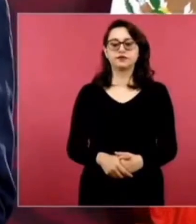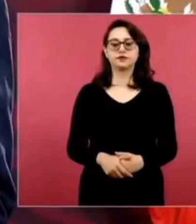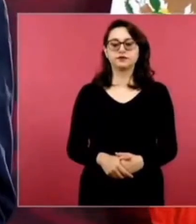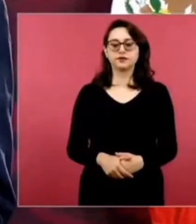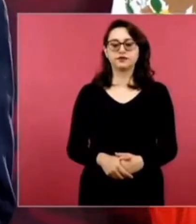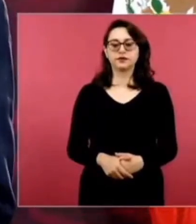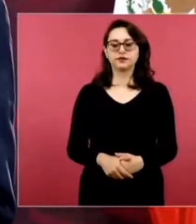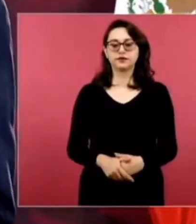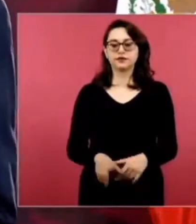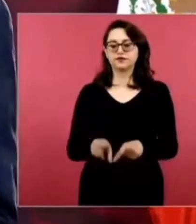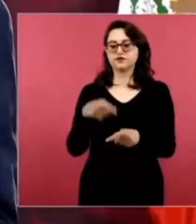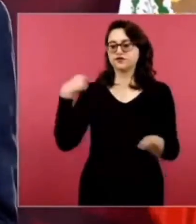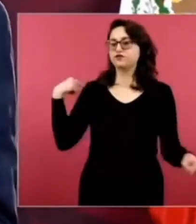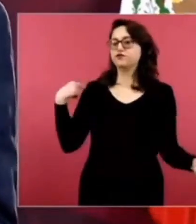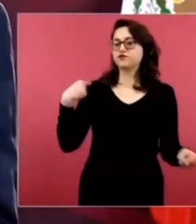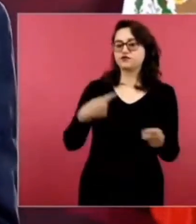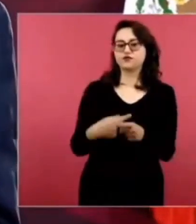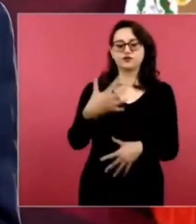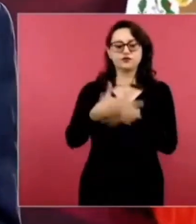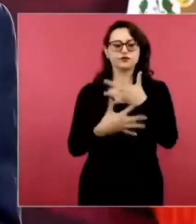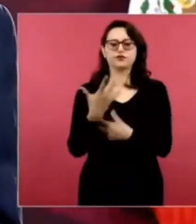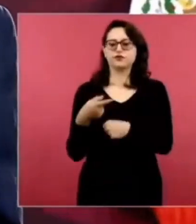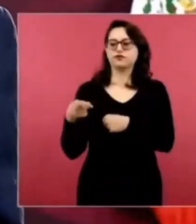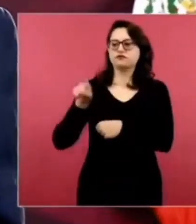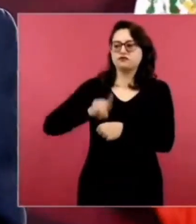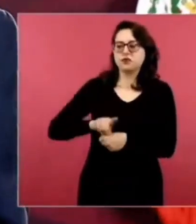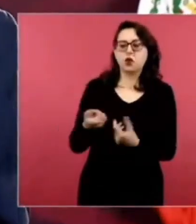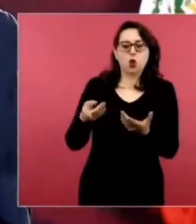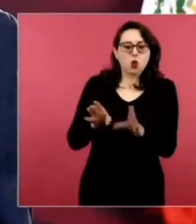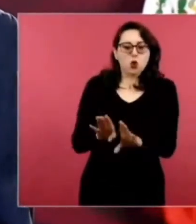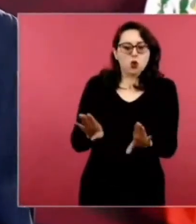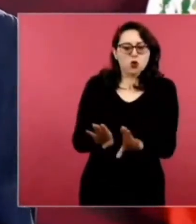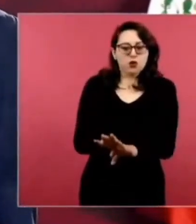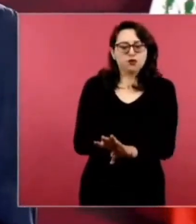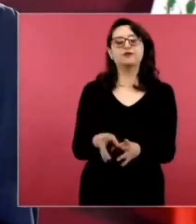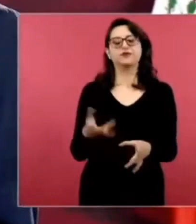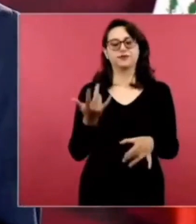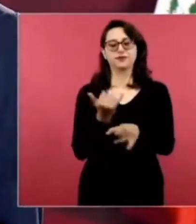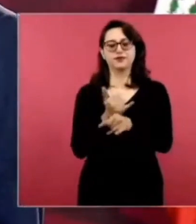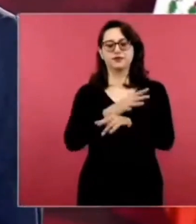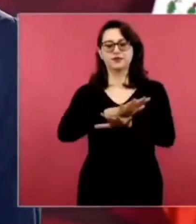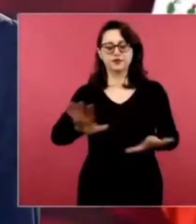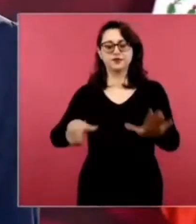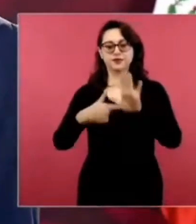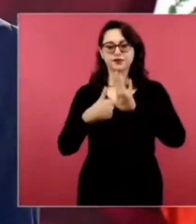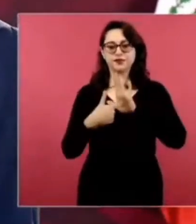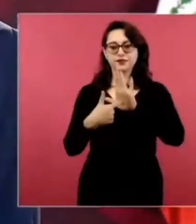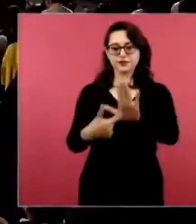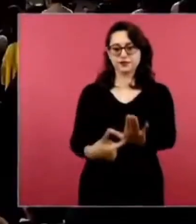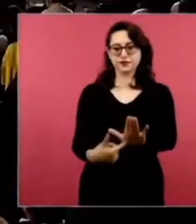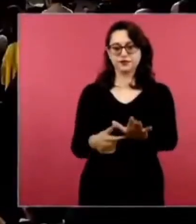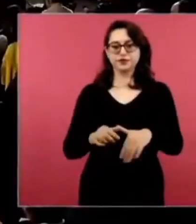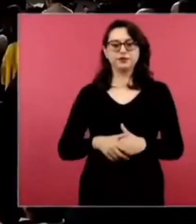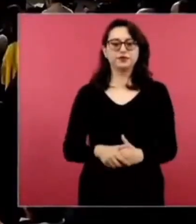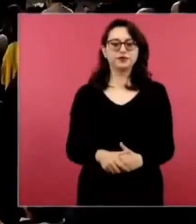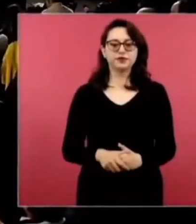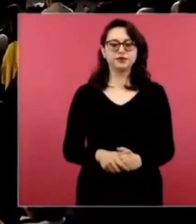estos últimos tiempos y vamos a empezar con